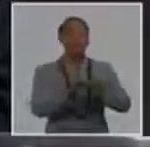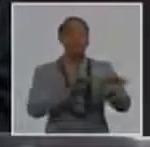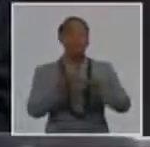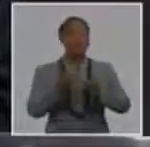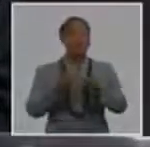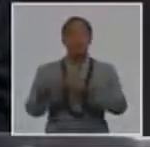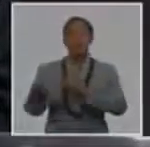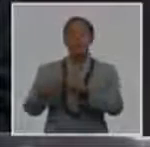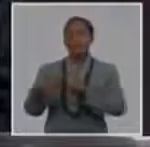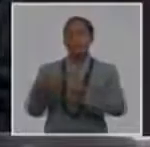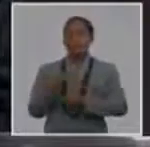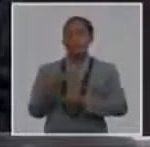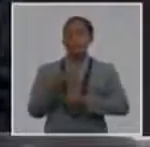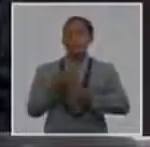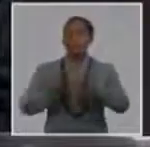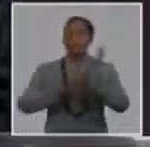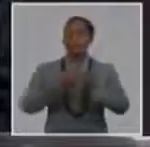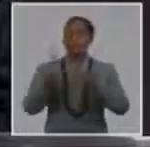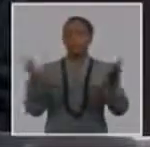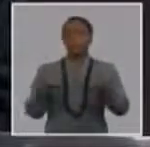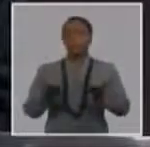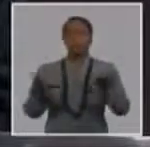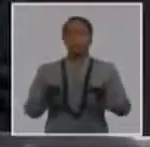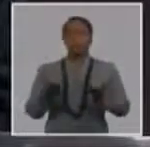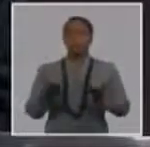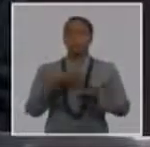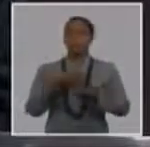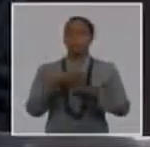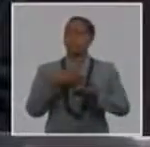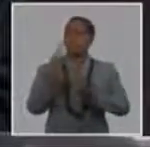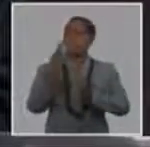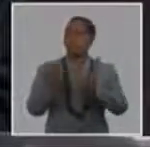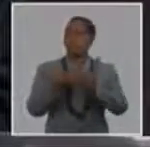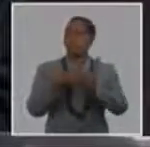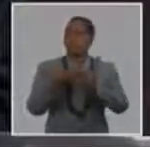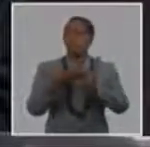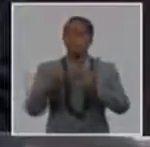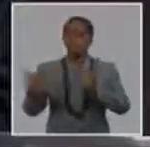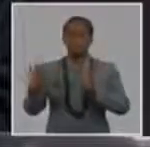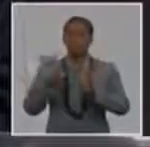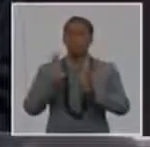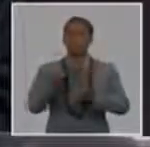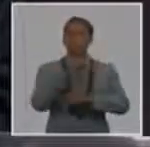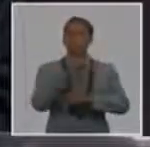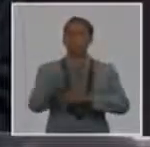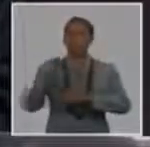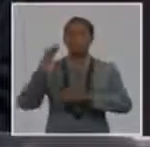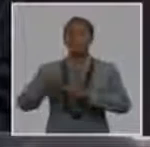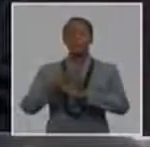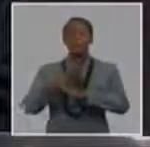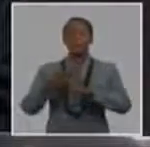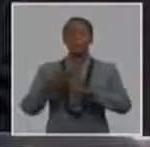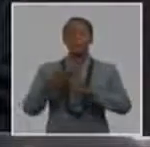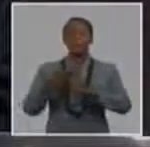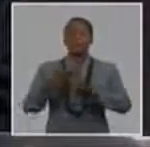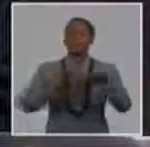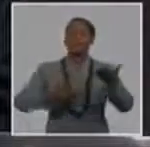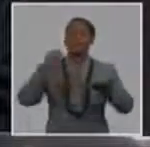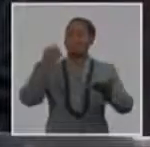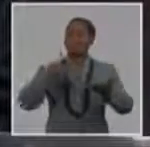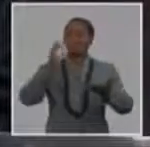Son más de 1.300 patentes, pero objetos de invención diferentes, es decir, productos diferentes